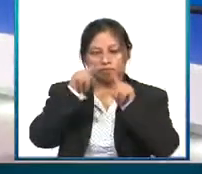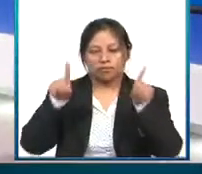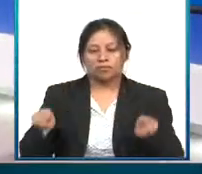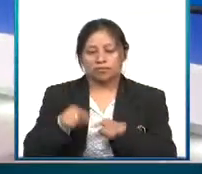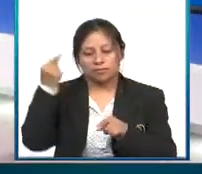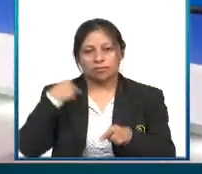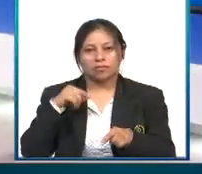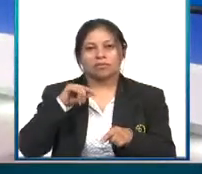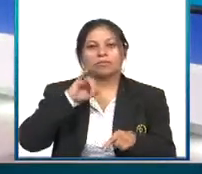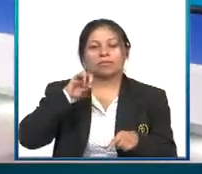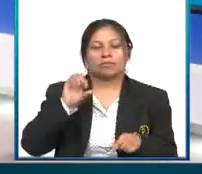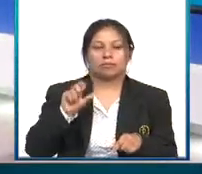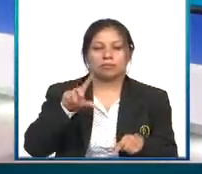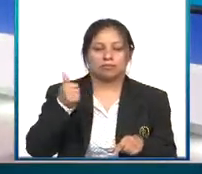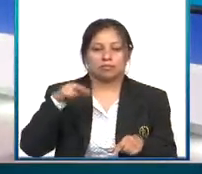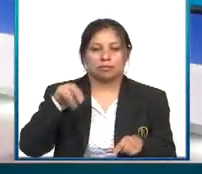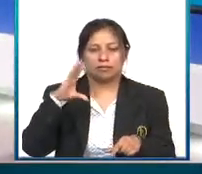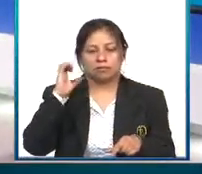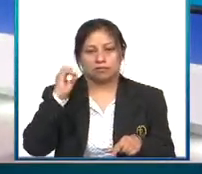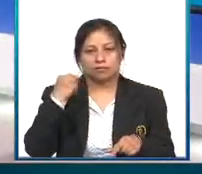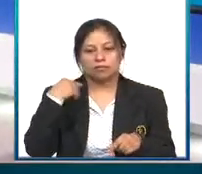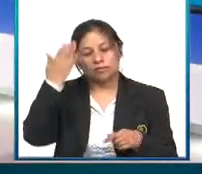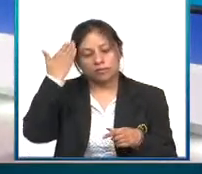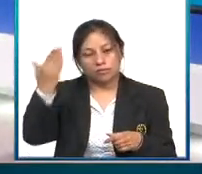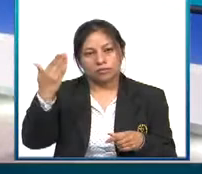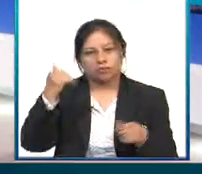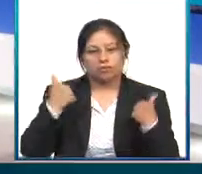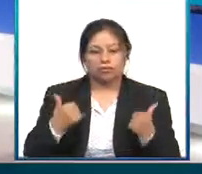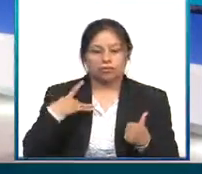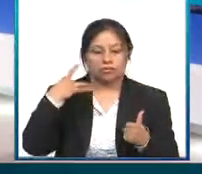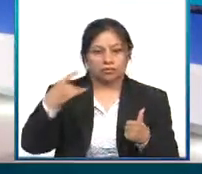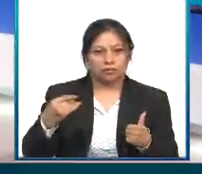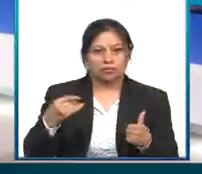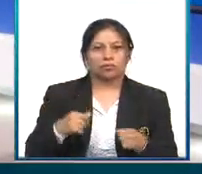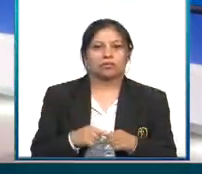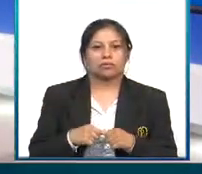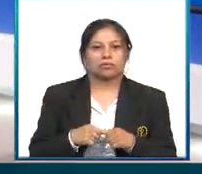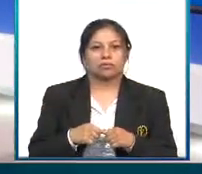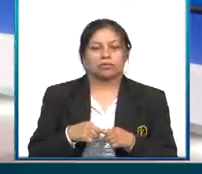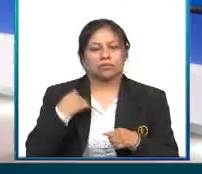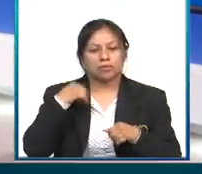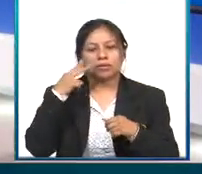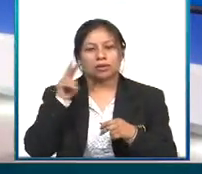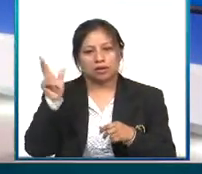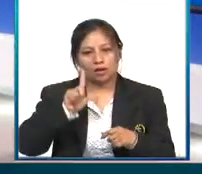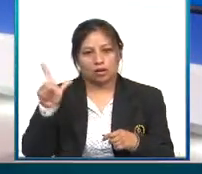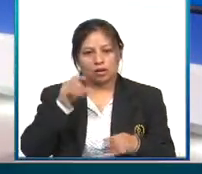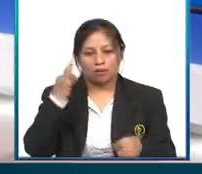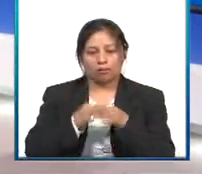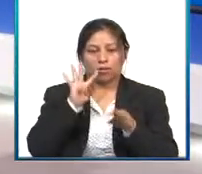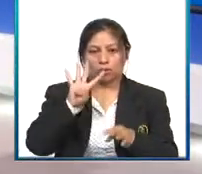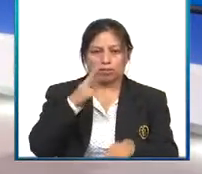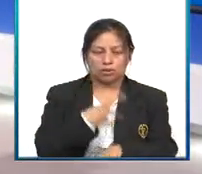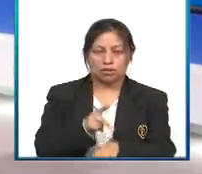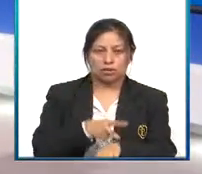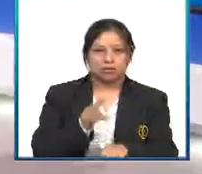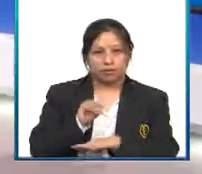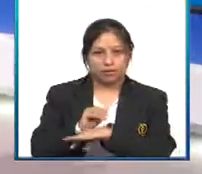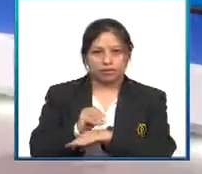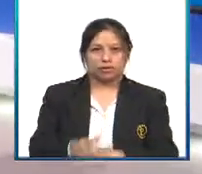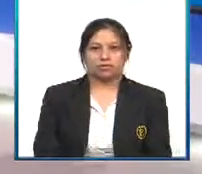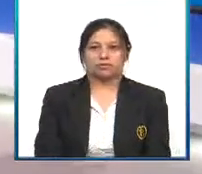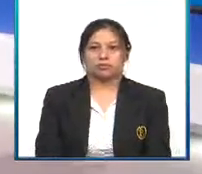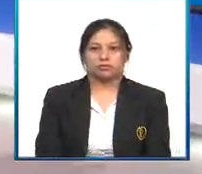pantalla Glendy Donado y Javier Polanco, le deseamos un excelente fin de semana y le invitamos a que nos sintonice el día lunes en punto de las 4 de la tarde.